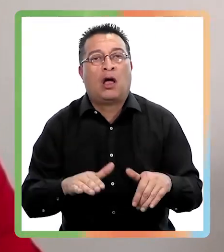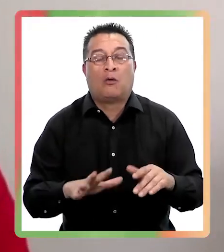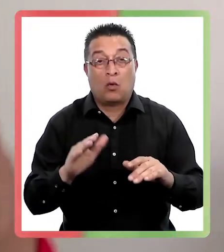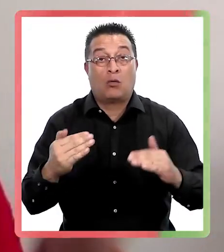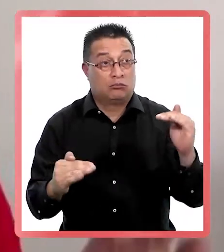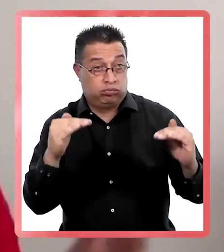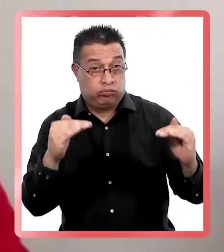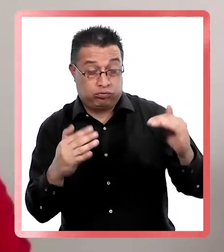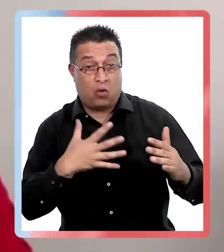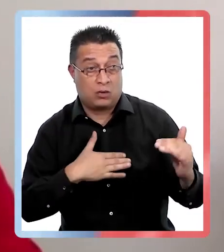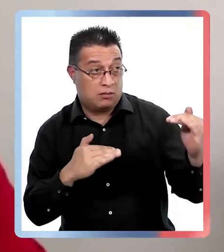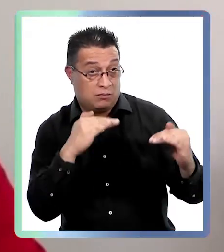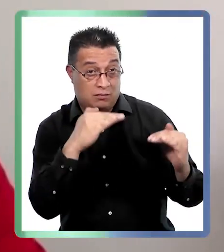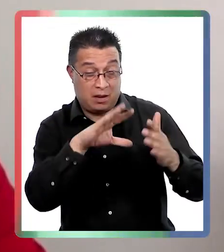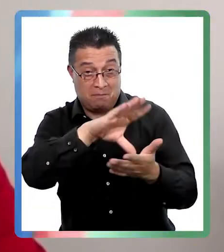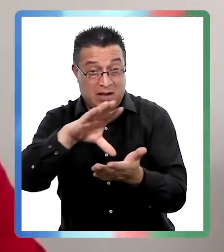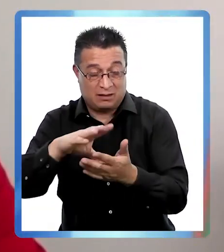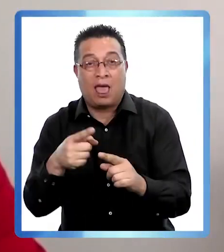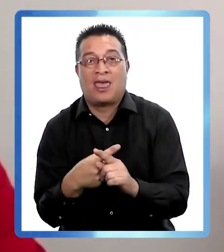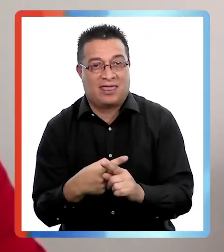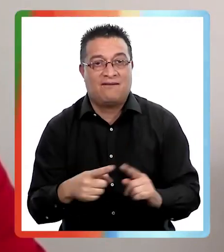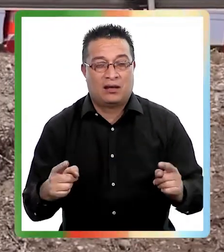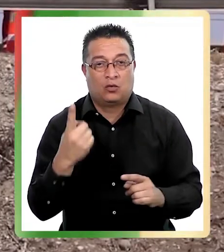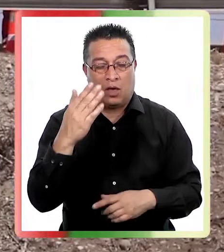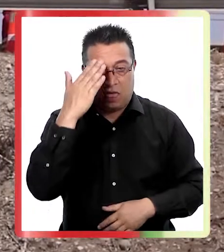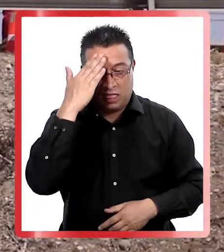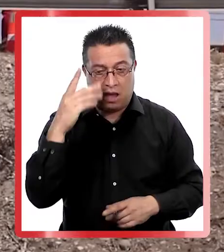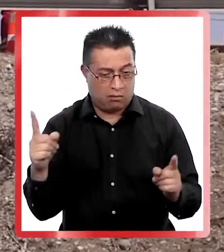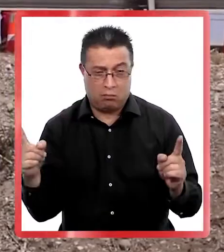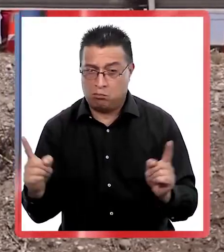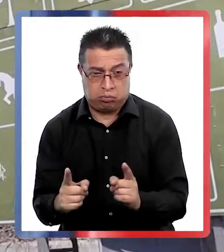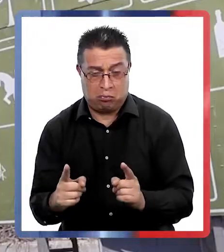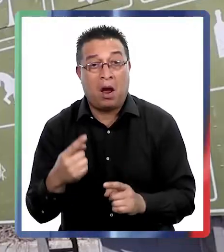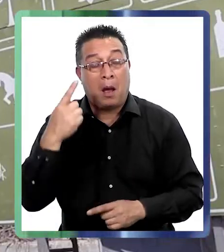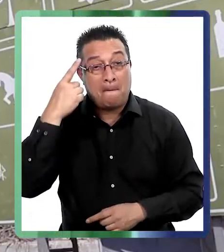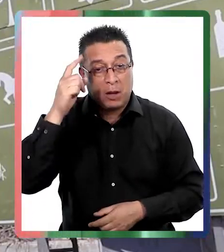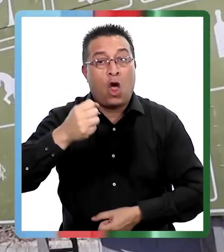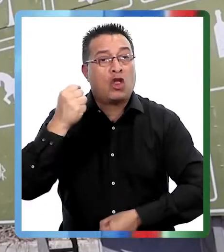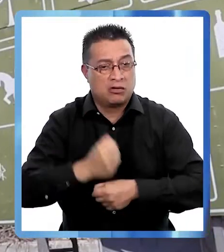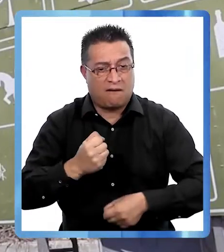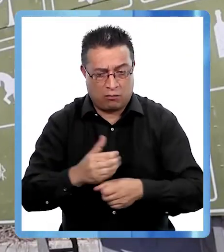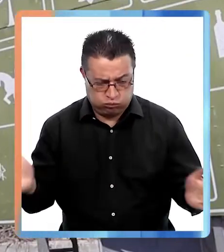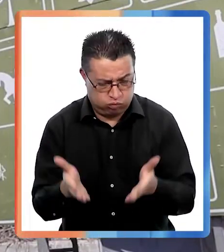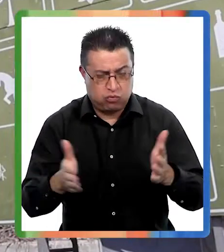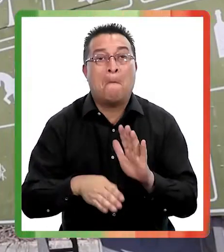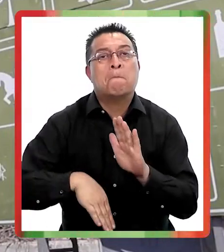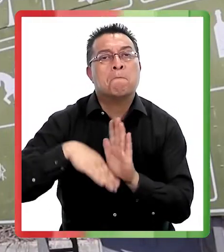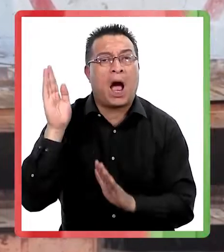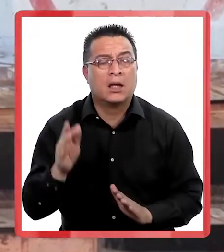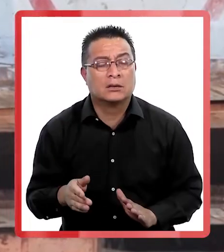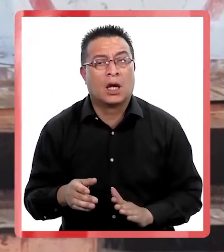comparamos con los países que nos gusta compararnos, la verdad es que esta realidad es distinta. Las jornadas son más breves y las tasas de productividad son más